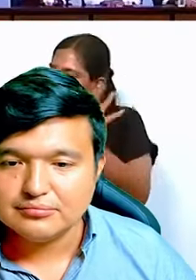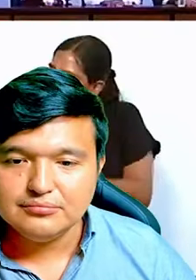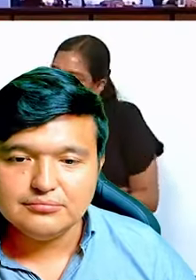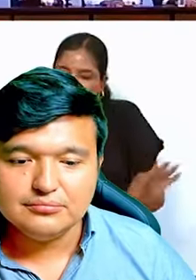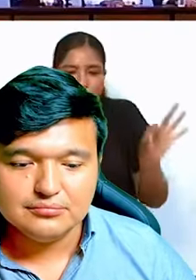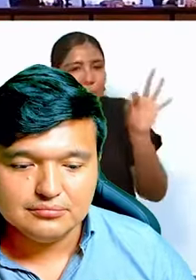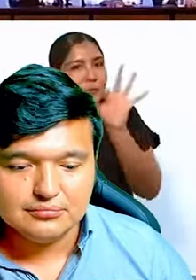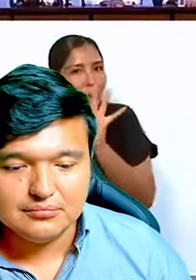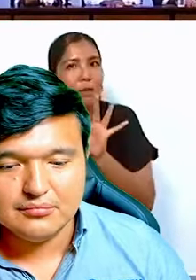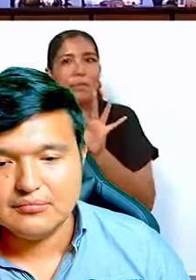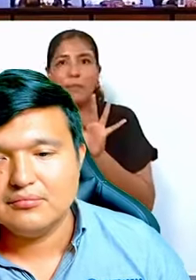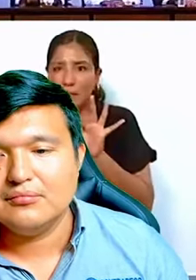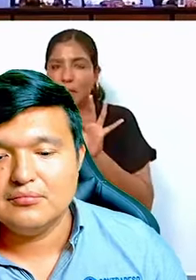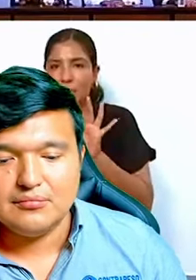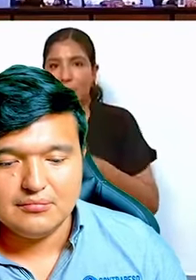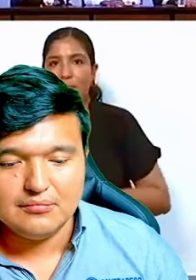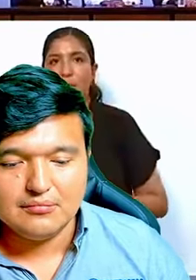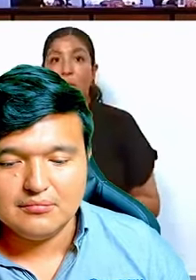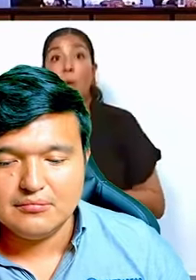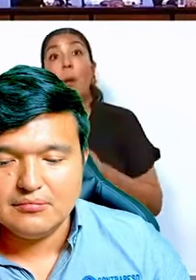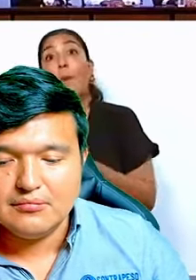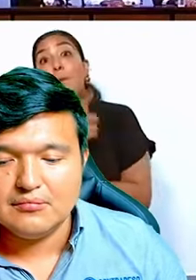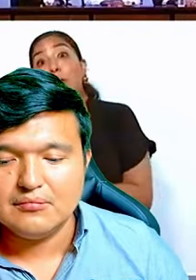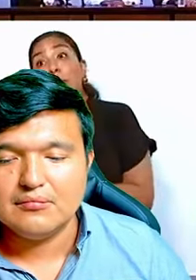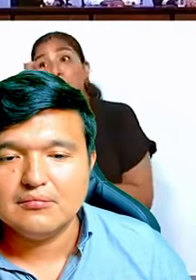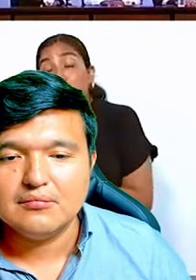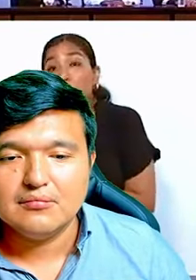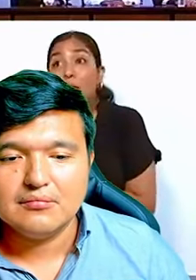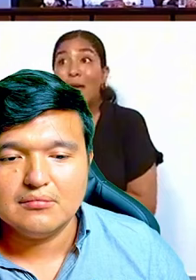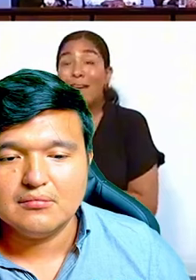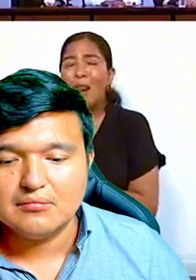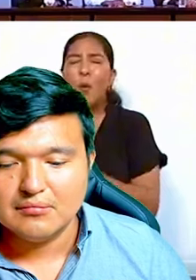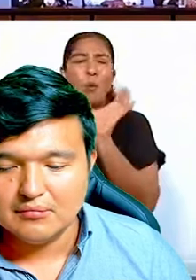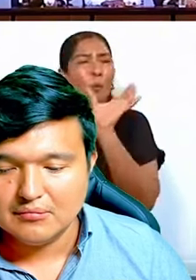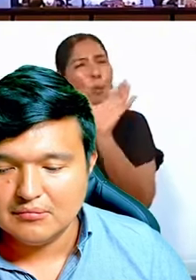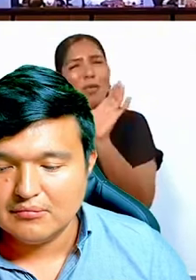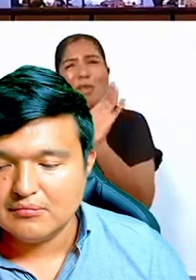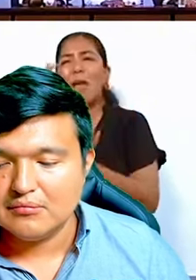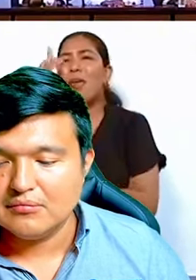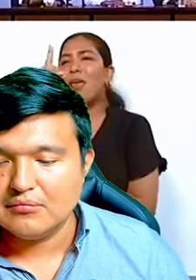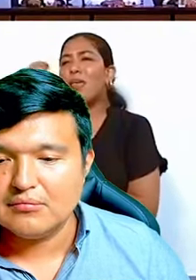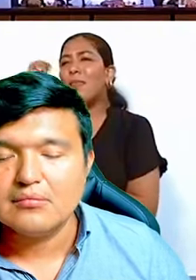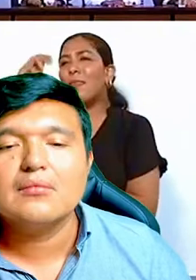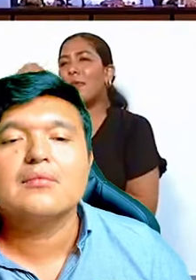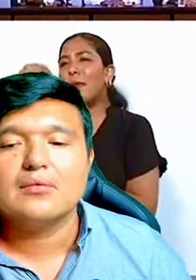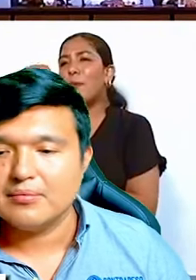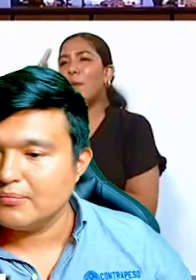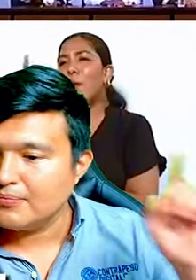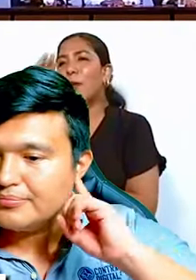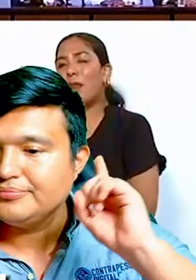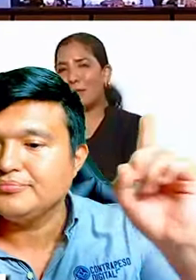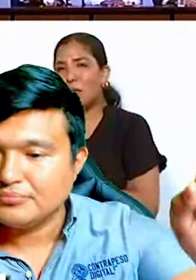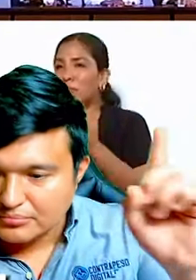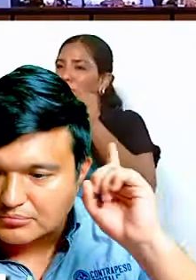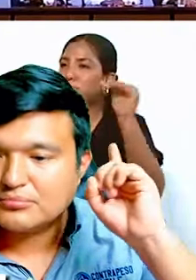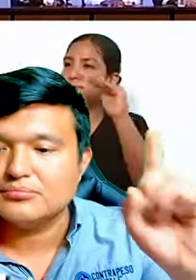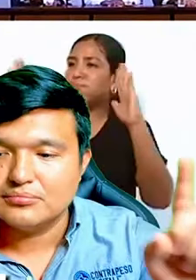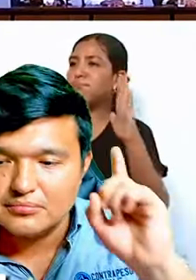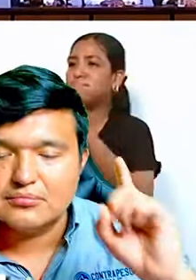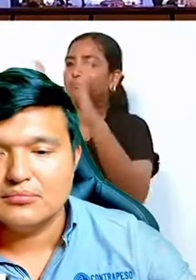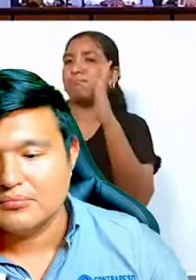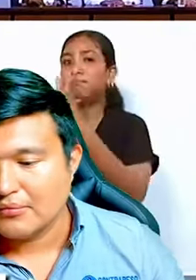pueblo, y nos da garantías democráticas. Es lo que nos permite que hoy se